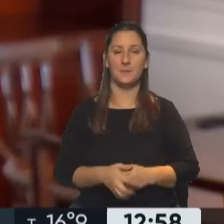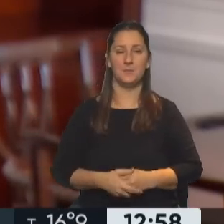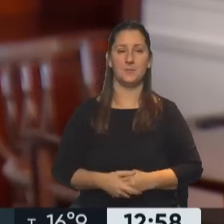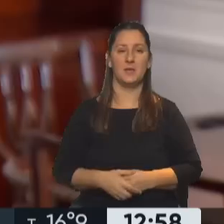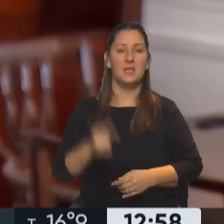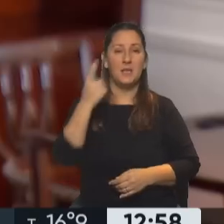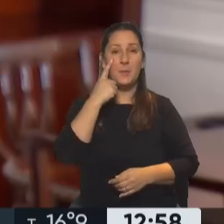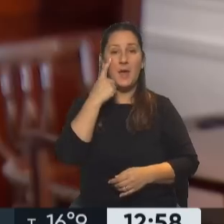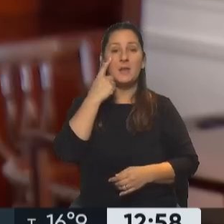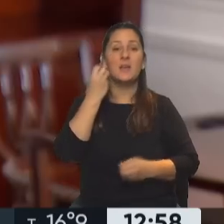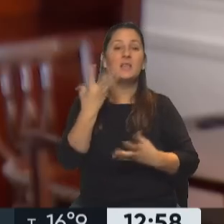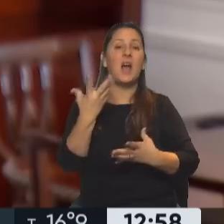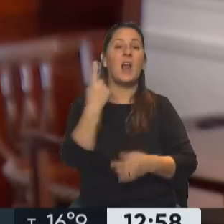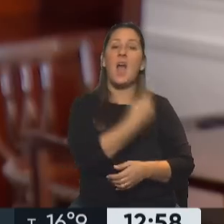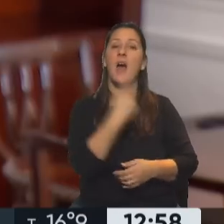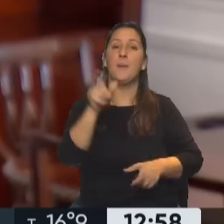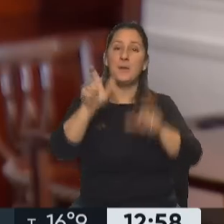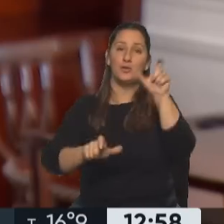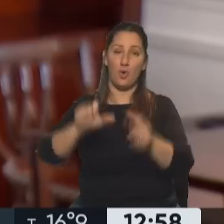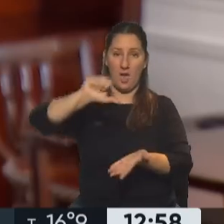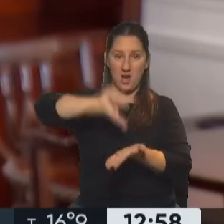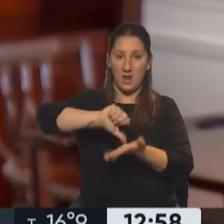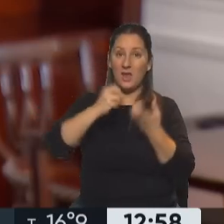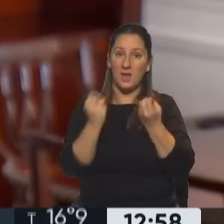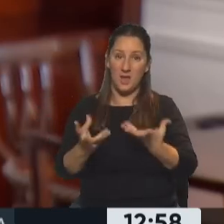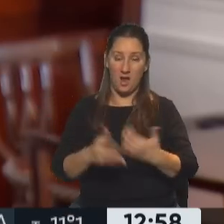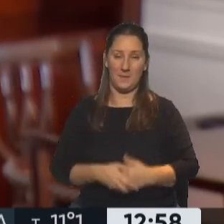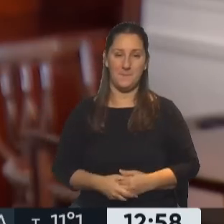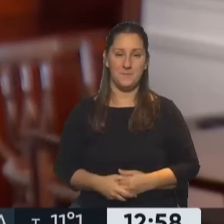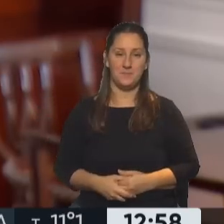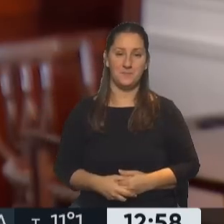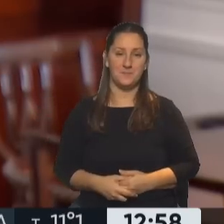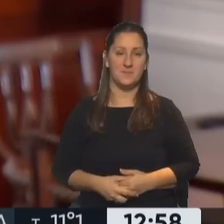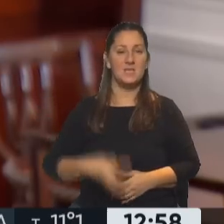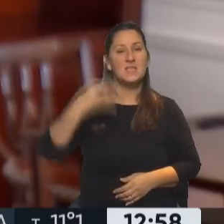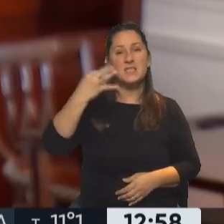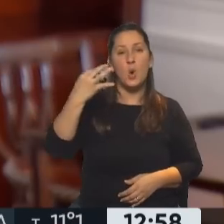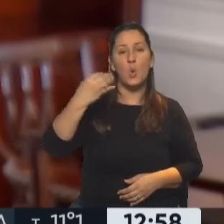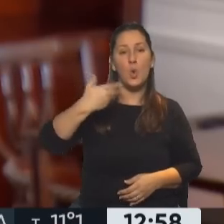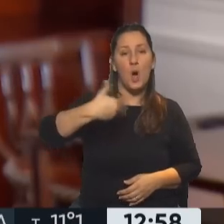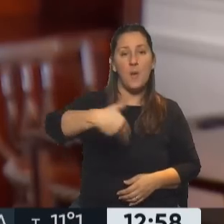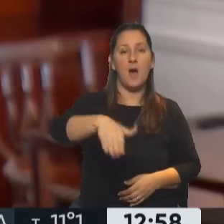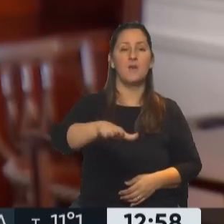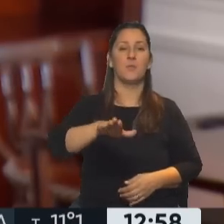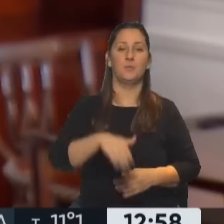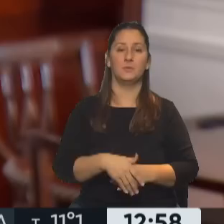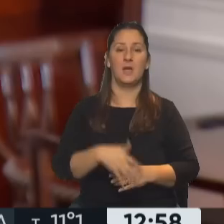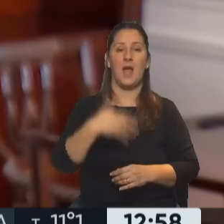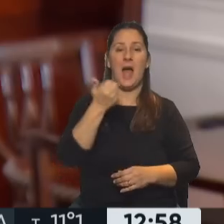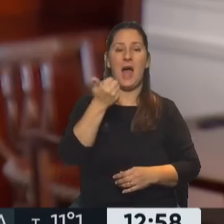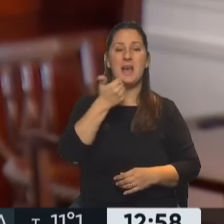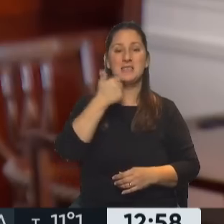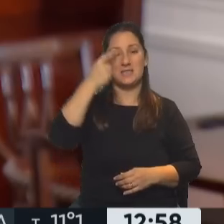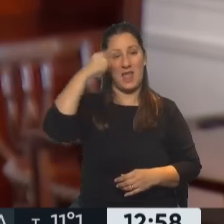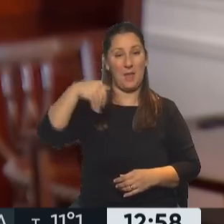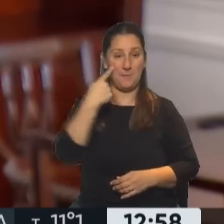y evaluar la condición de cada uno de ellos. Y seguramente sabremos si Ghassemi, que es este